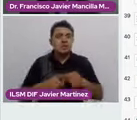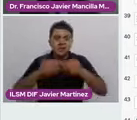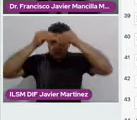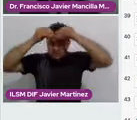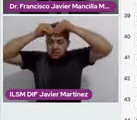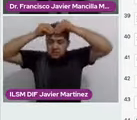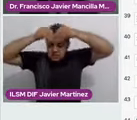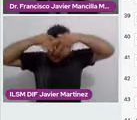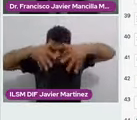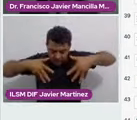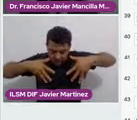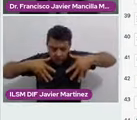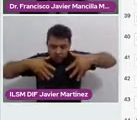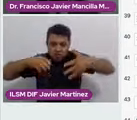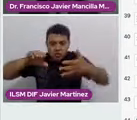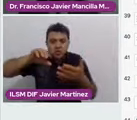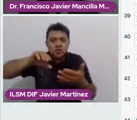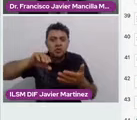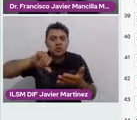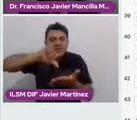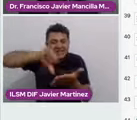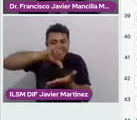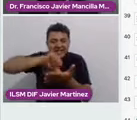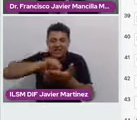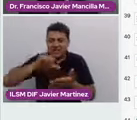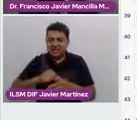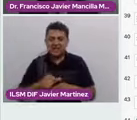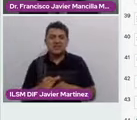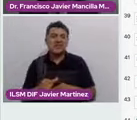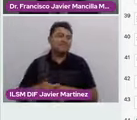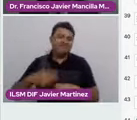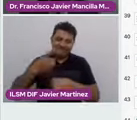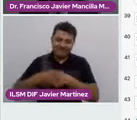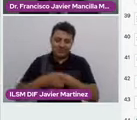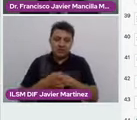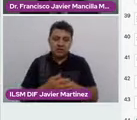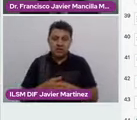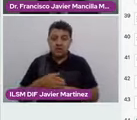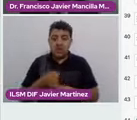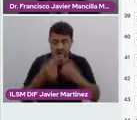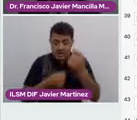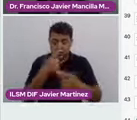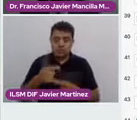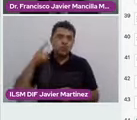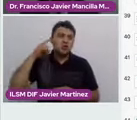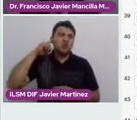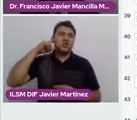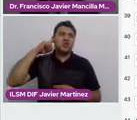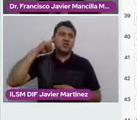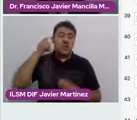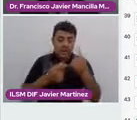y en la última pandemia el oído. Inclusive llegamos a tener pacientes con pérdida